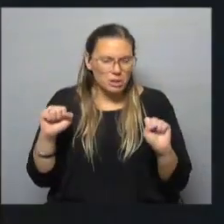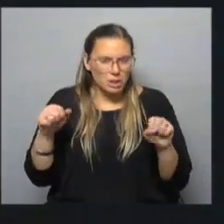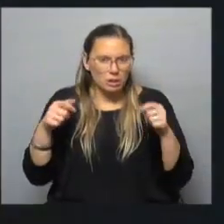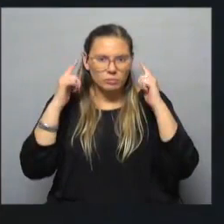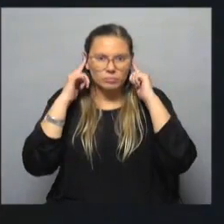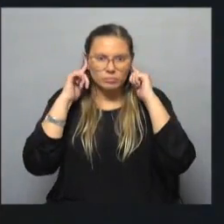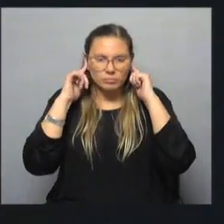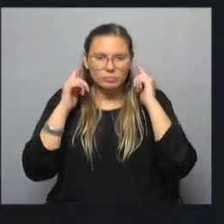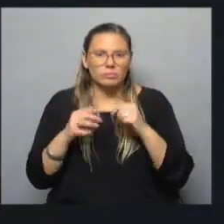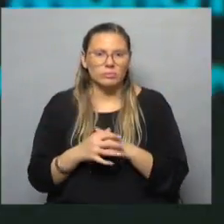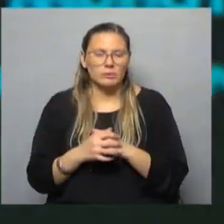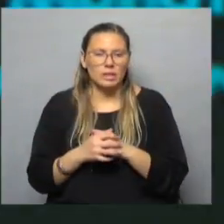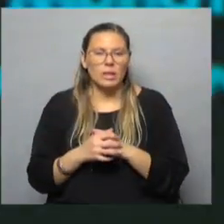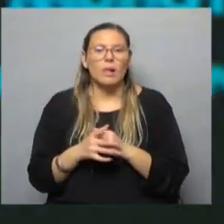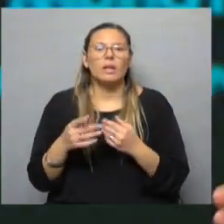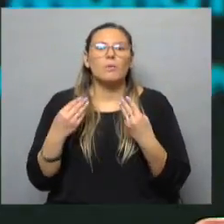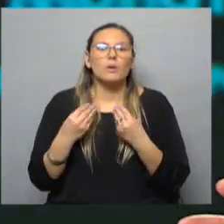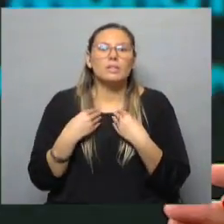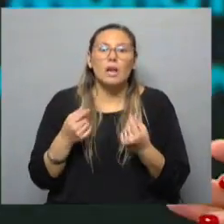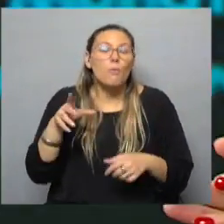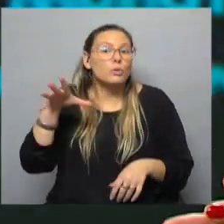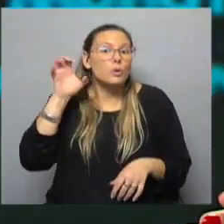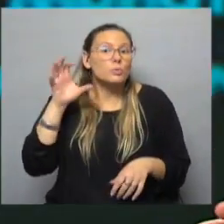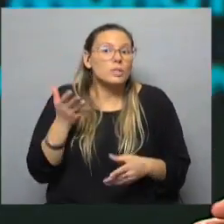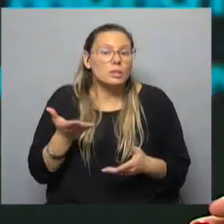no. ¿Y vos qué sentiste cuando escuchaste?